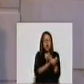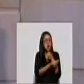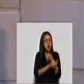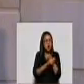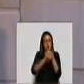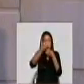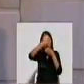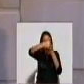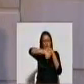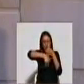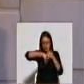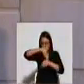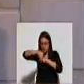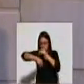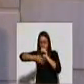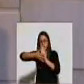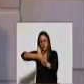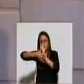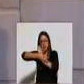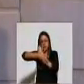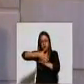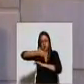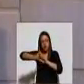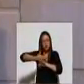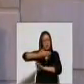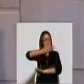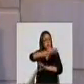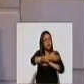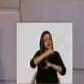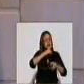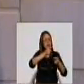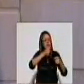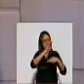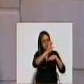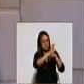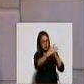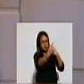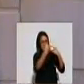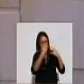ocultar y falsear la información remitida a los entes reguladores.